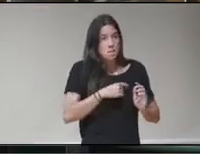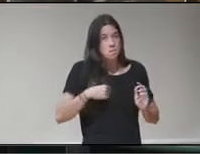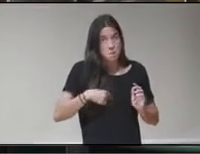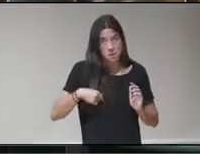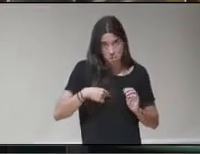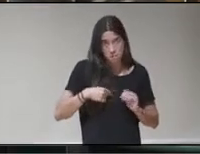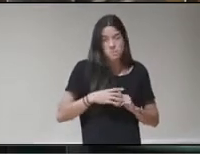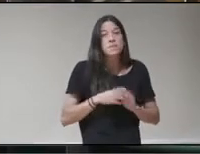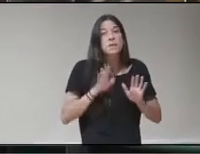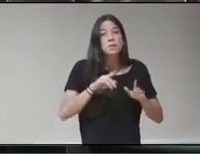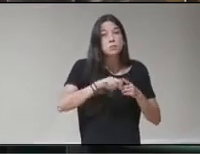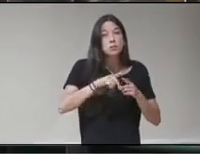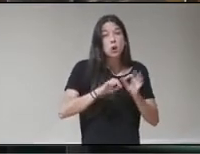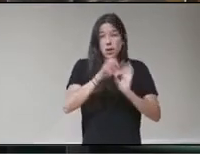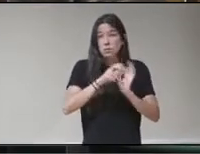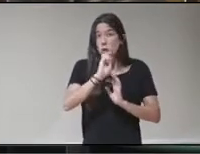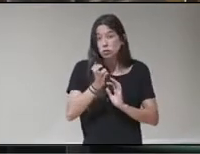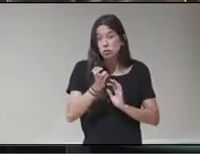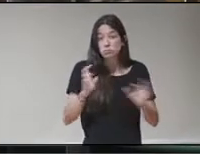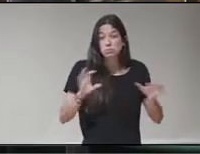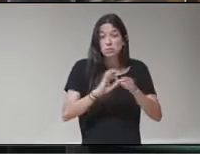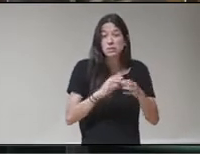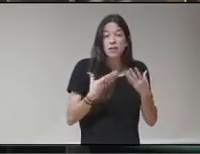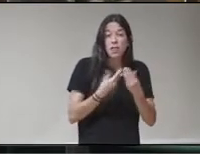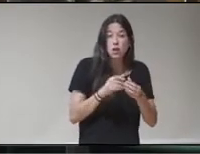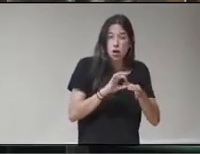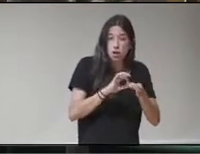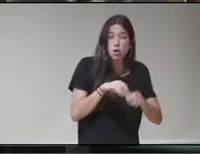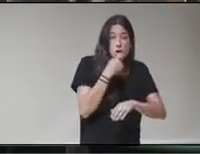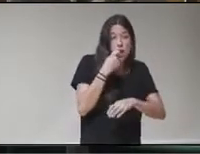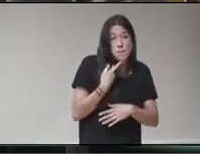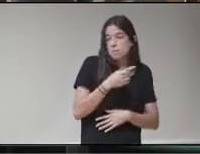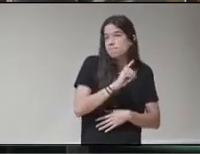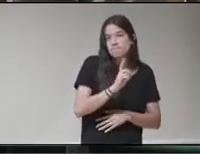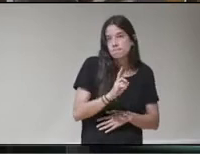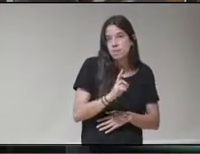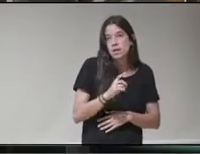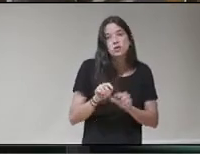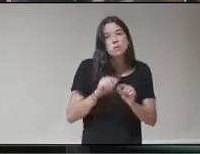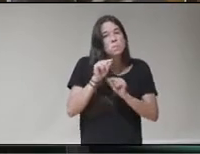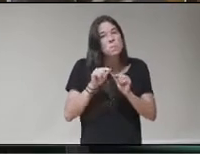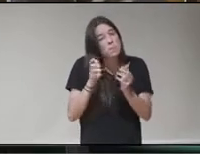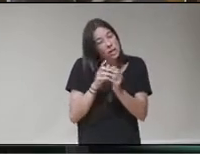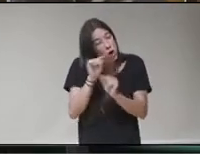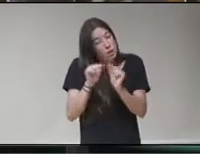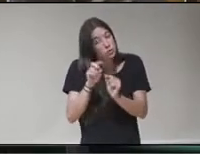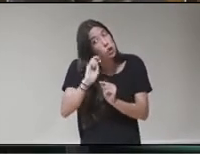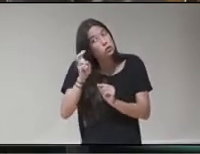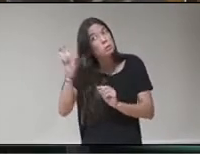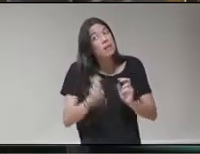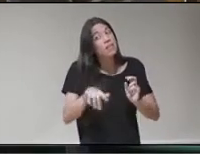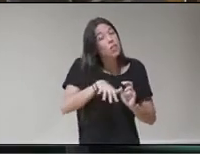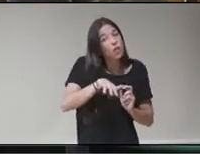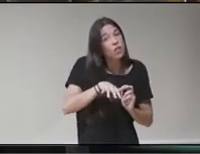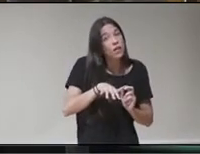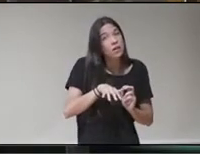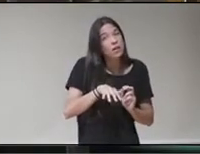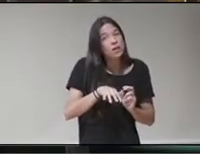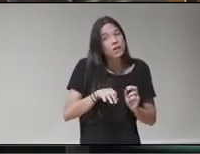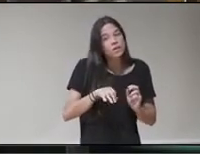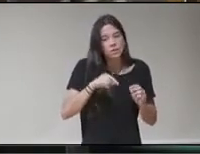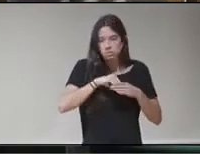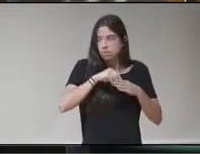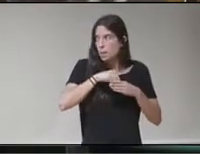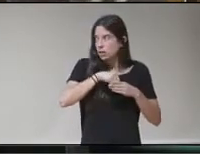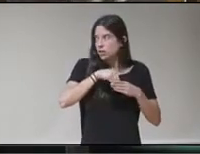organismos que no tienen nada que ver con organismos de la piel. ¿De dónde proceden esos otros microorganismos? Pues proceden del tracto entérico. Es